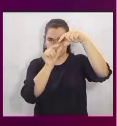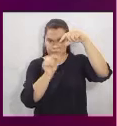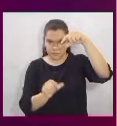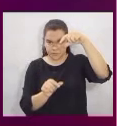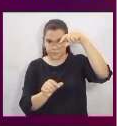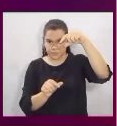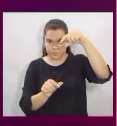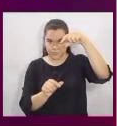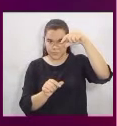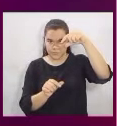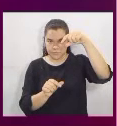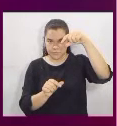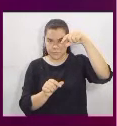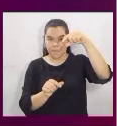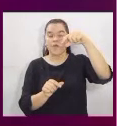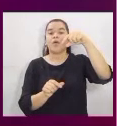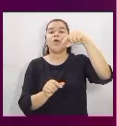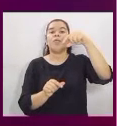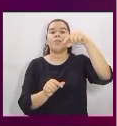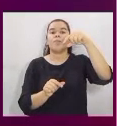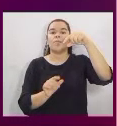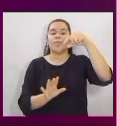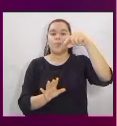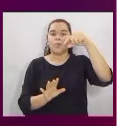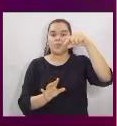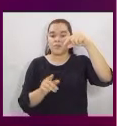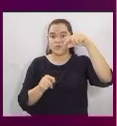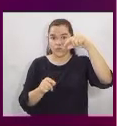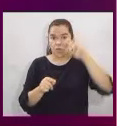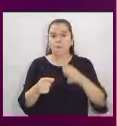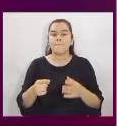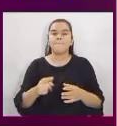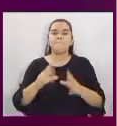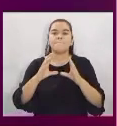la orden para que se